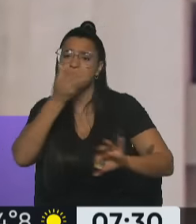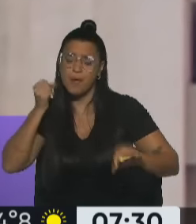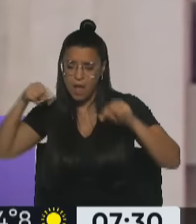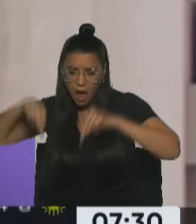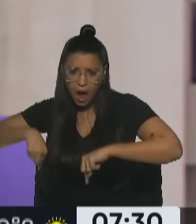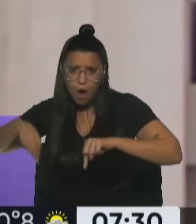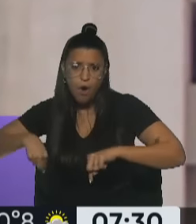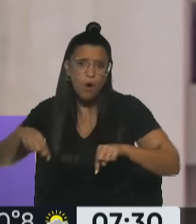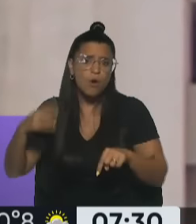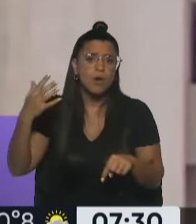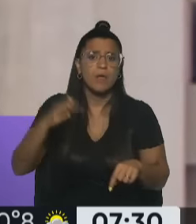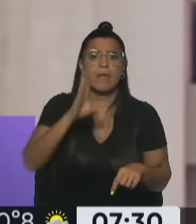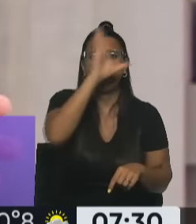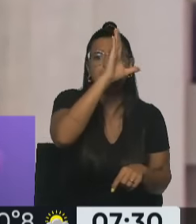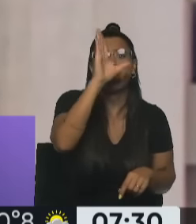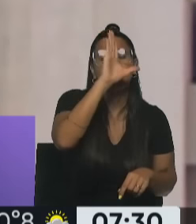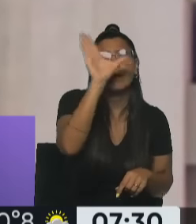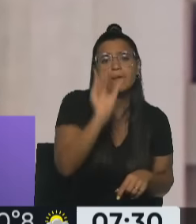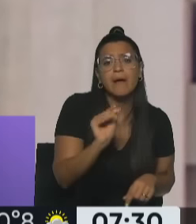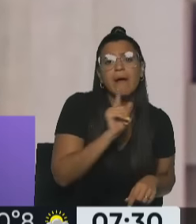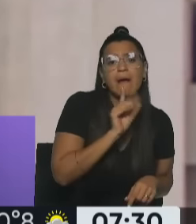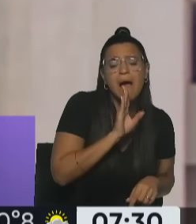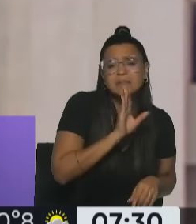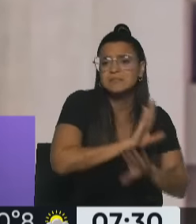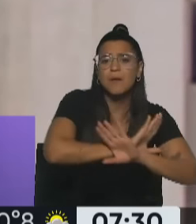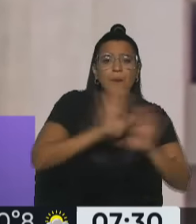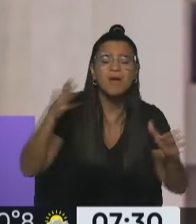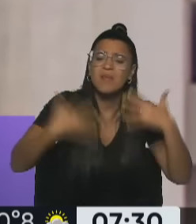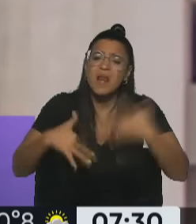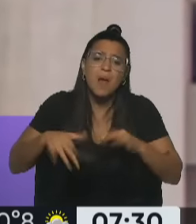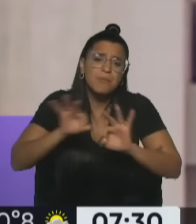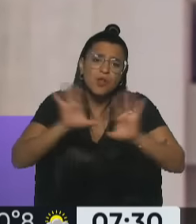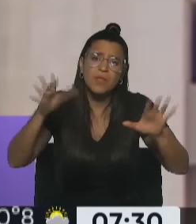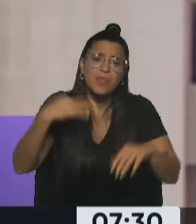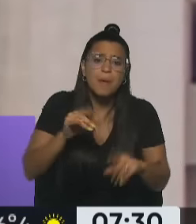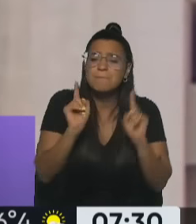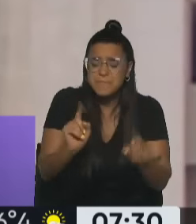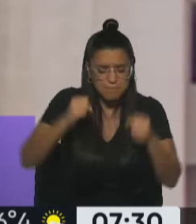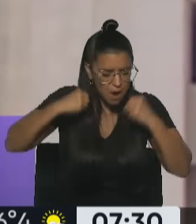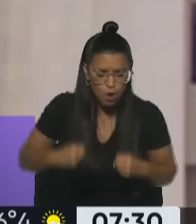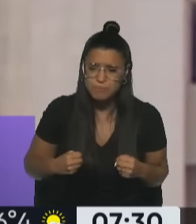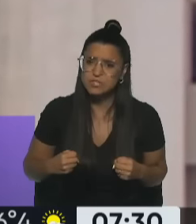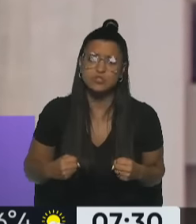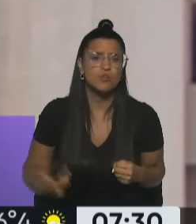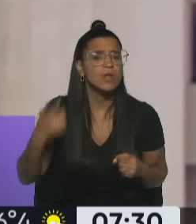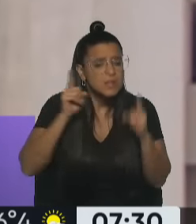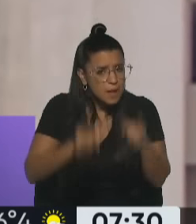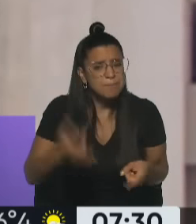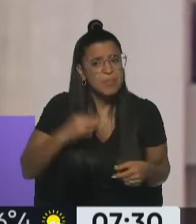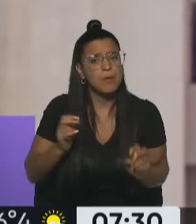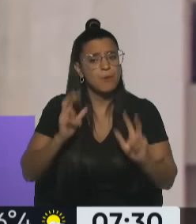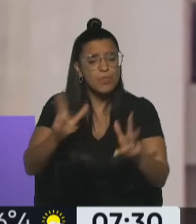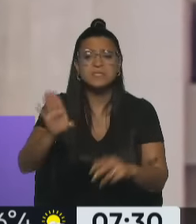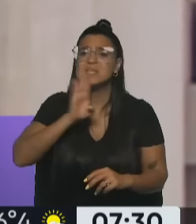están en sus manos en Gaza, sin ningún tipo de condiciones y de manera inmediata. Pero con la misma convicción tenemos también que decirle